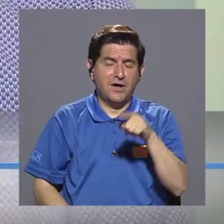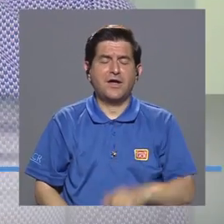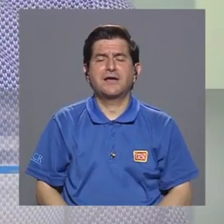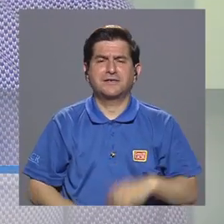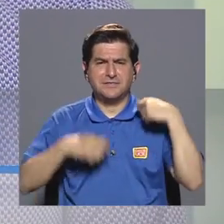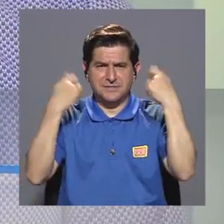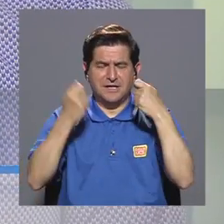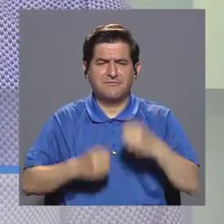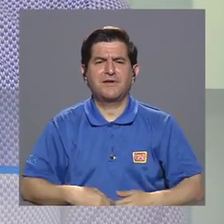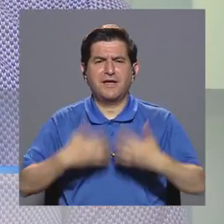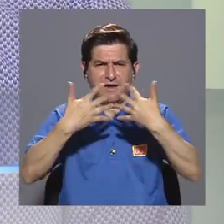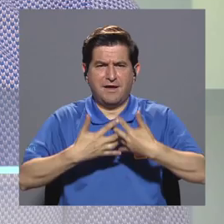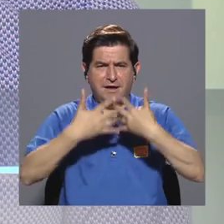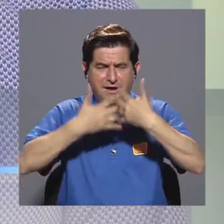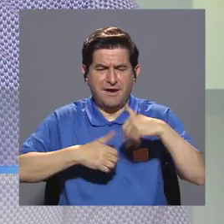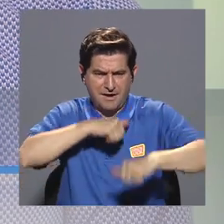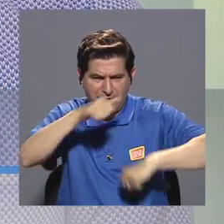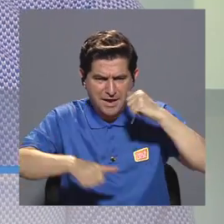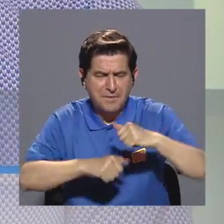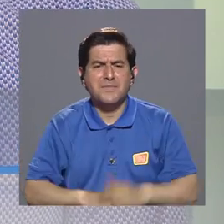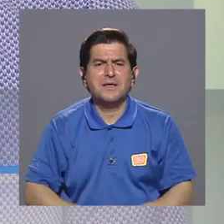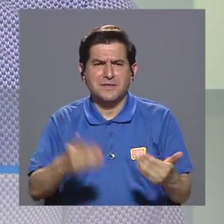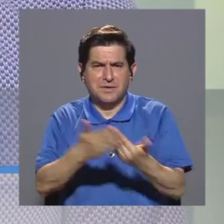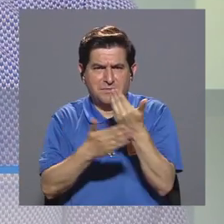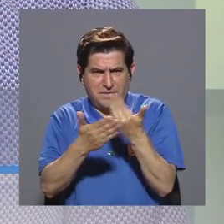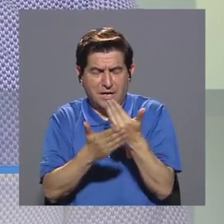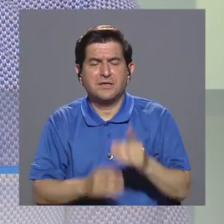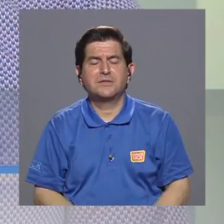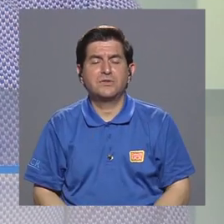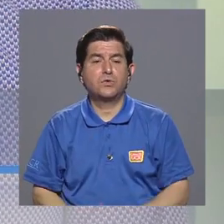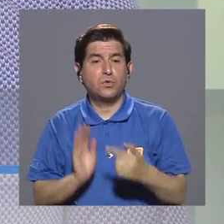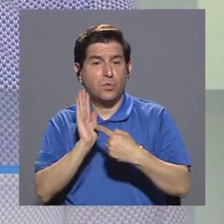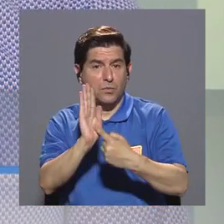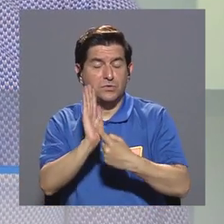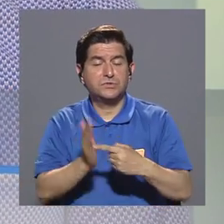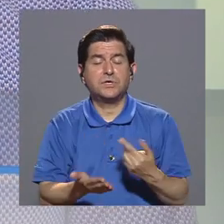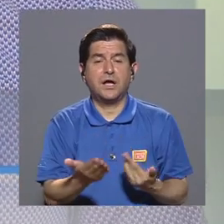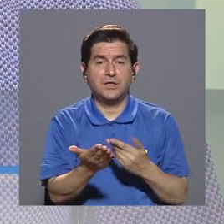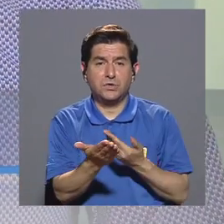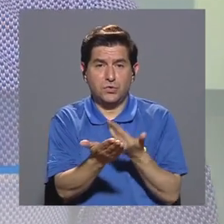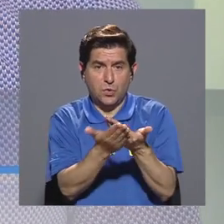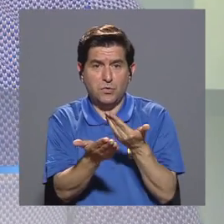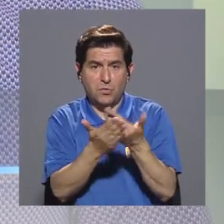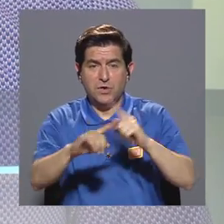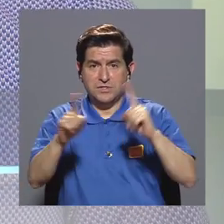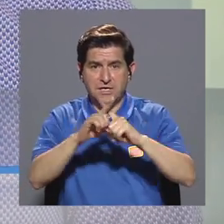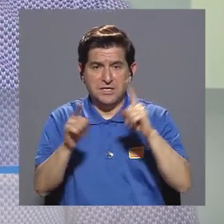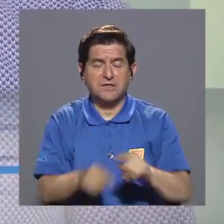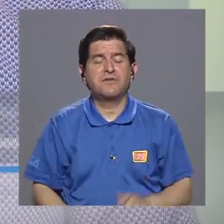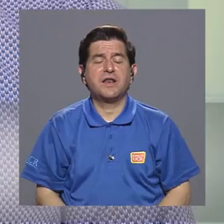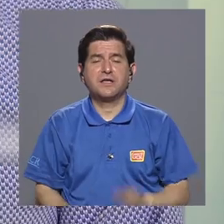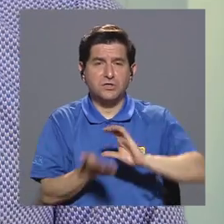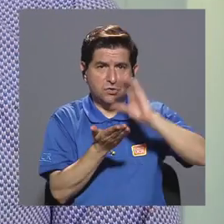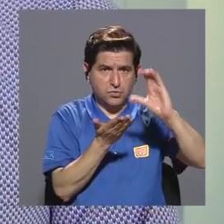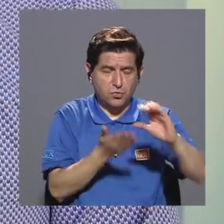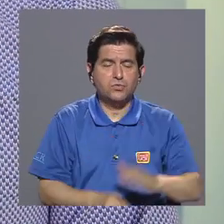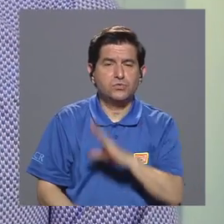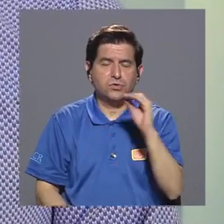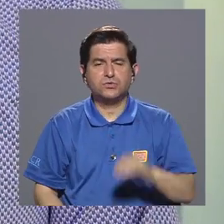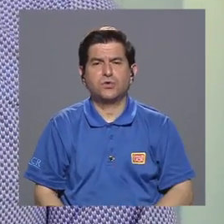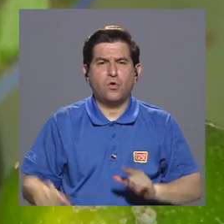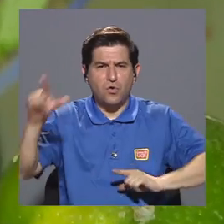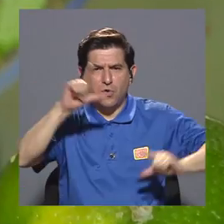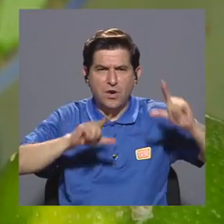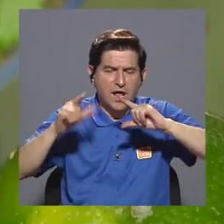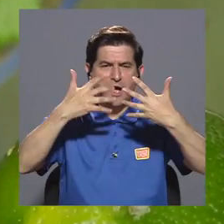Desarrollo e Innovación que hace la Escuela de Química, procurando integrar la mayoría de propuestas innovadoras que hayan surgido en otros cursos o en el curso de Laboratorio de Procesos Industriales